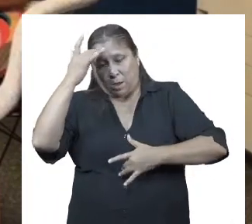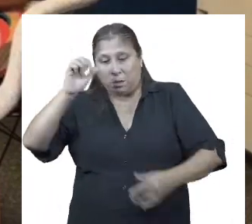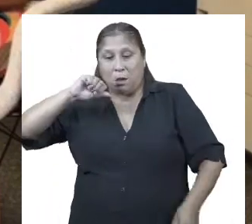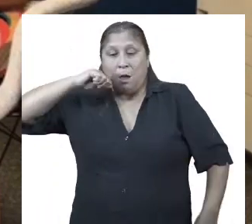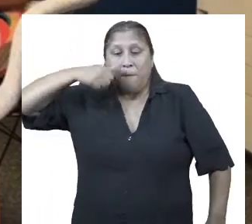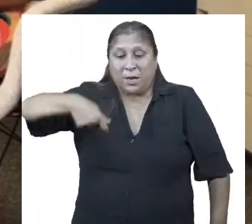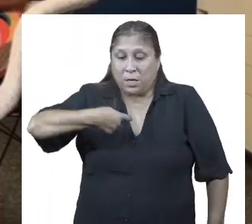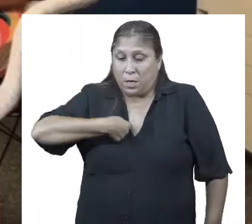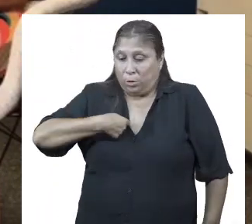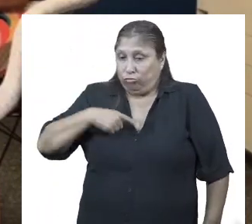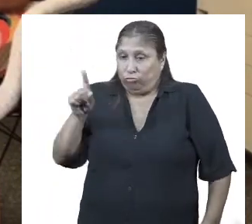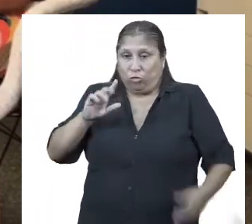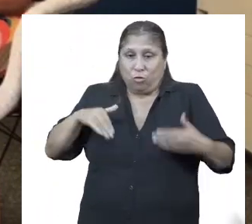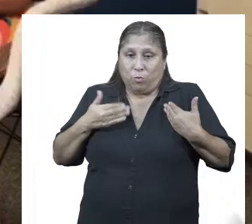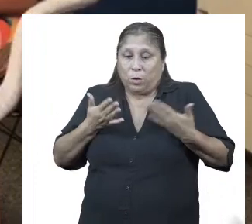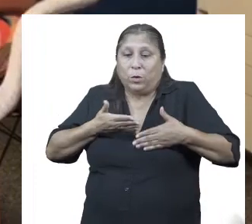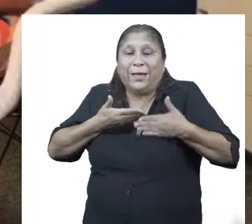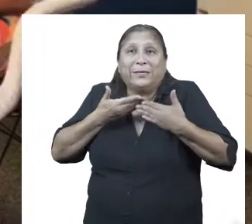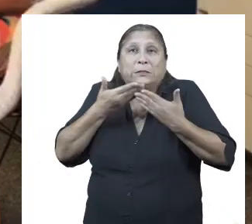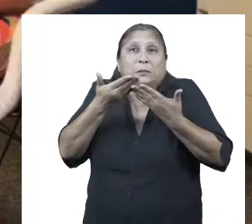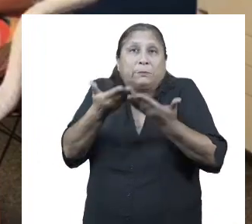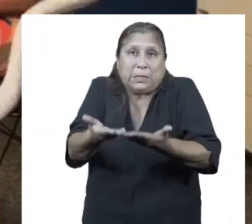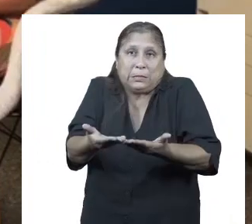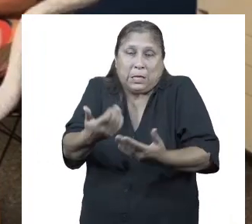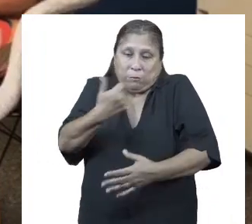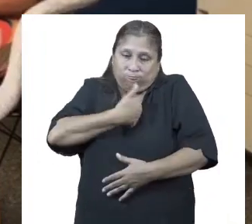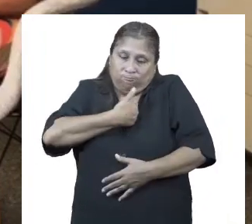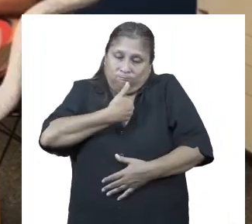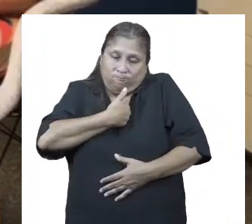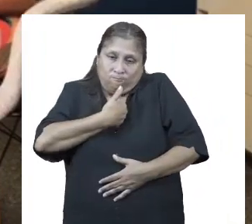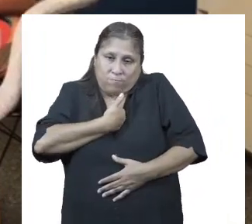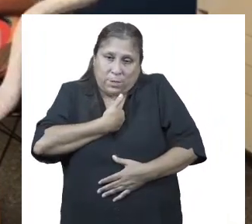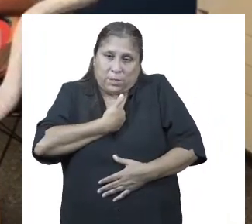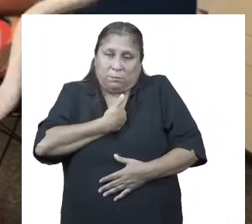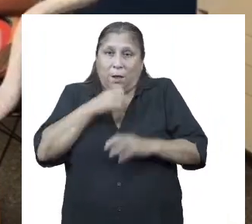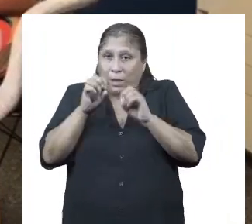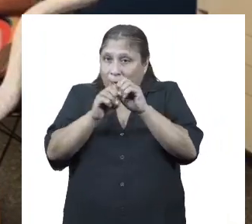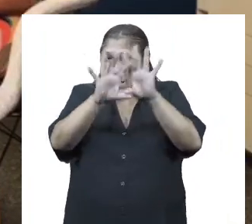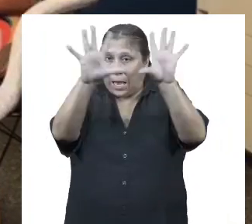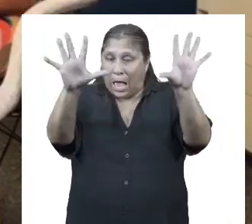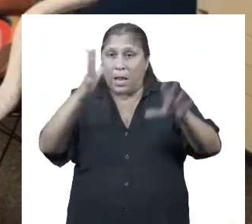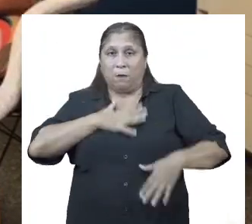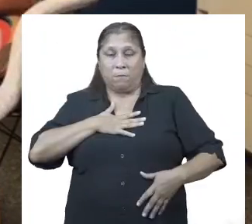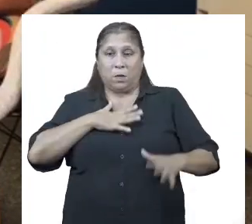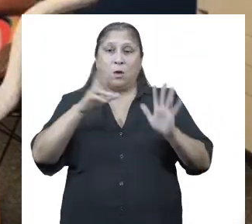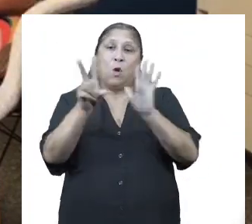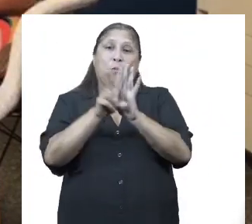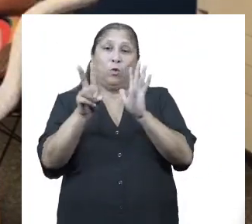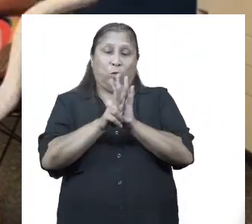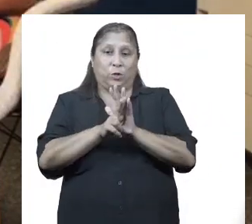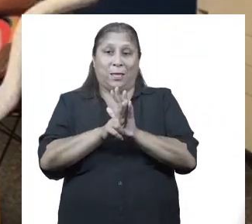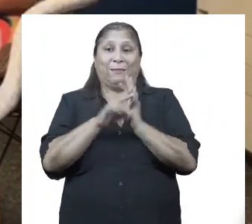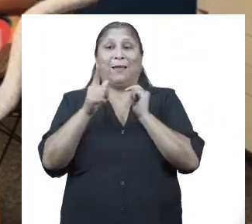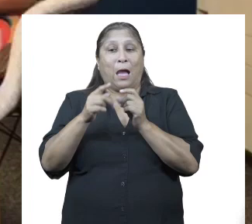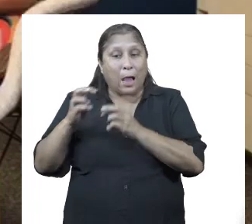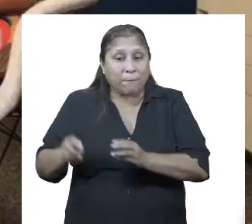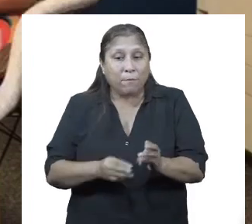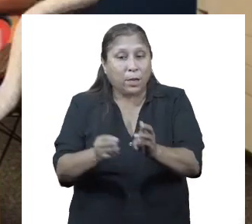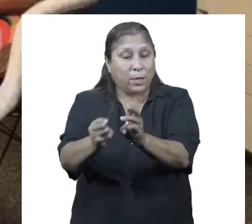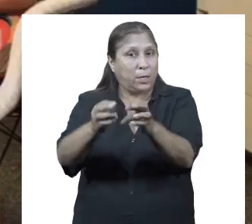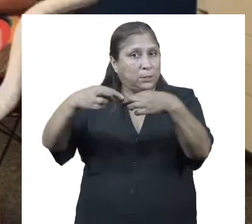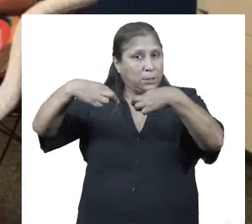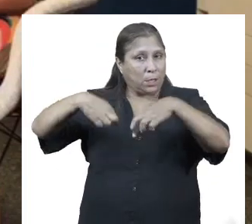día de mañana yo ya no puedo expresar de manera indubitable, de manera clara mi voluntad, hay mecanismos que